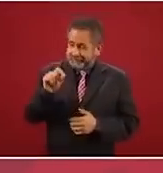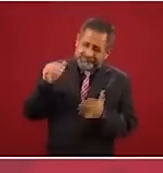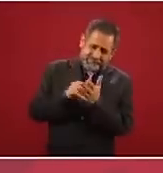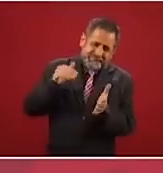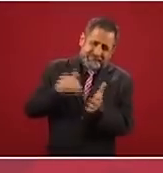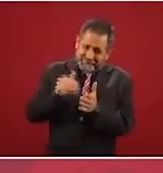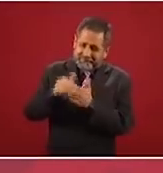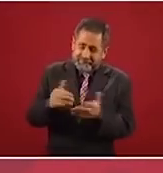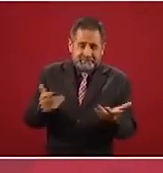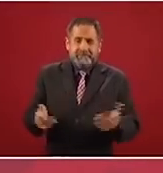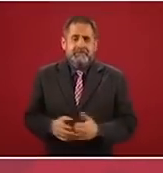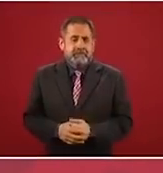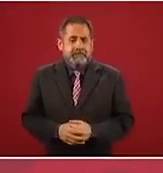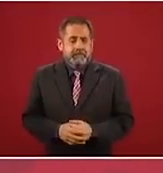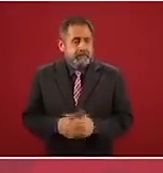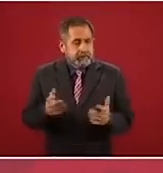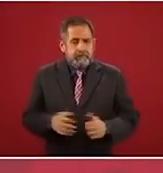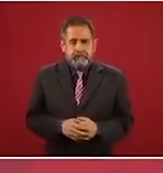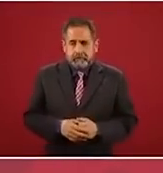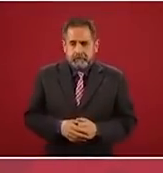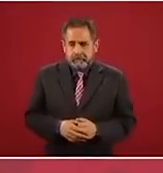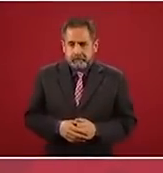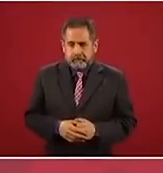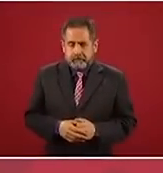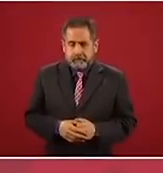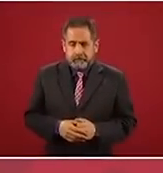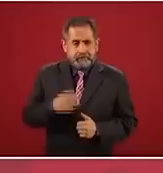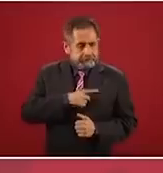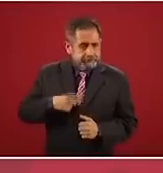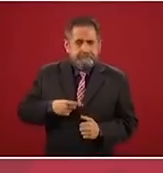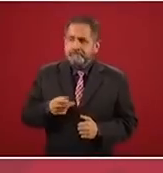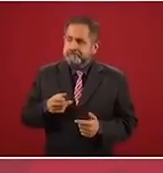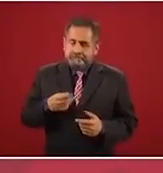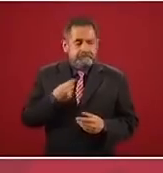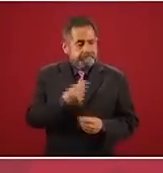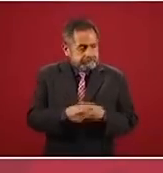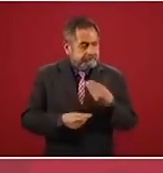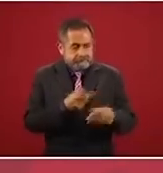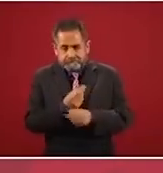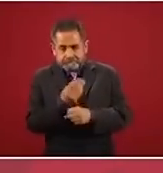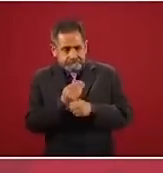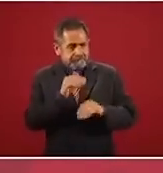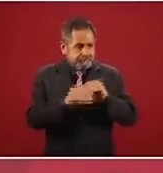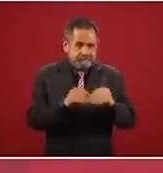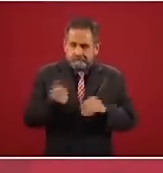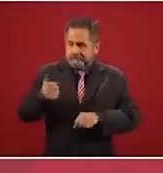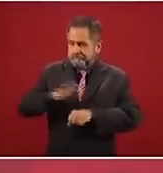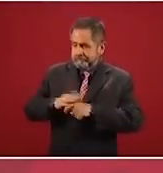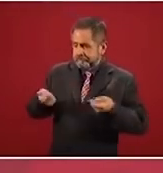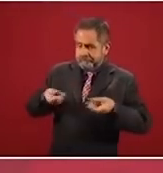millones y tenemos que ir